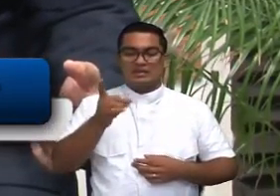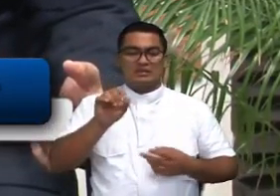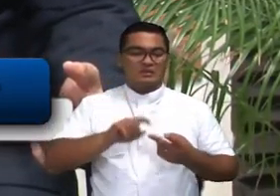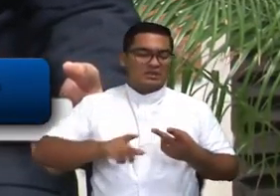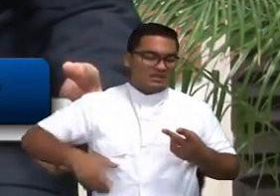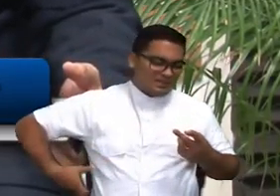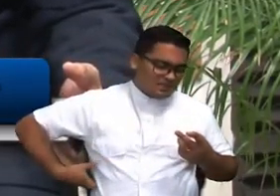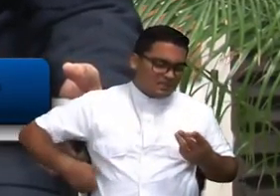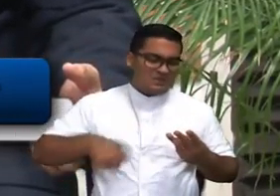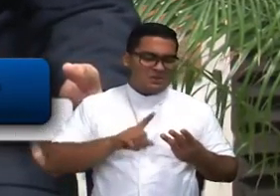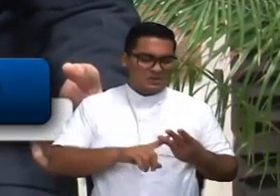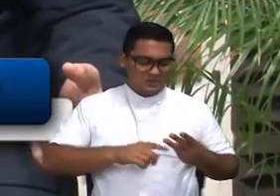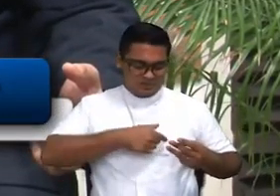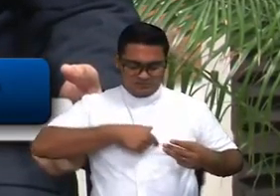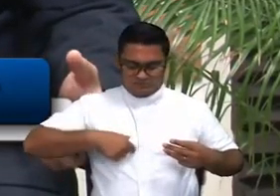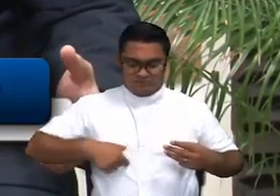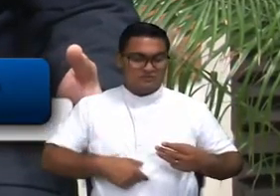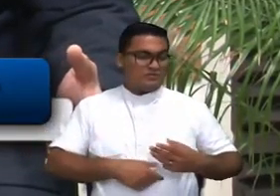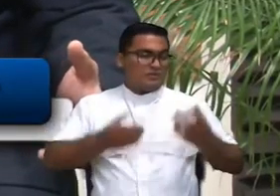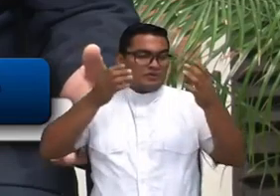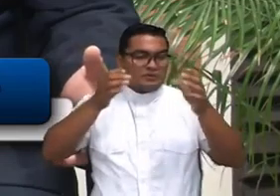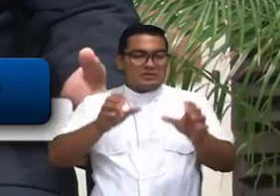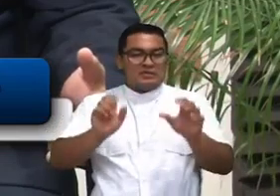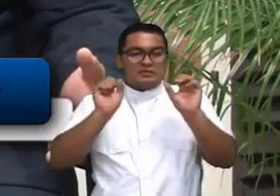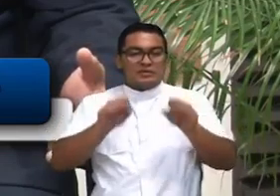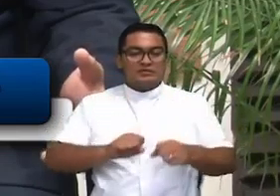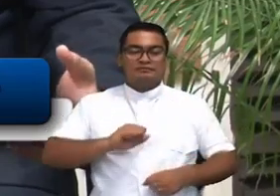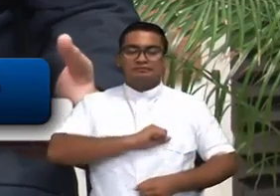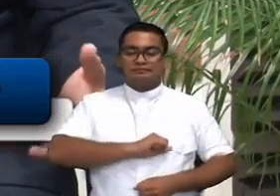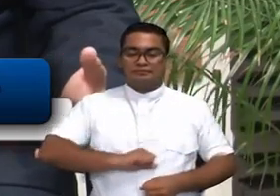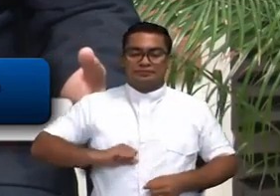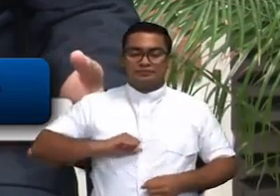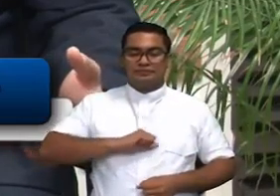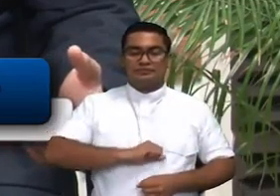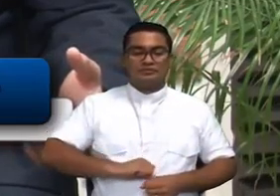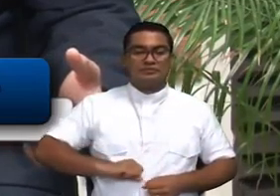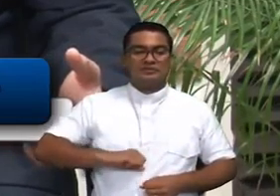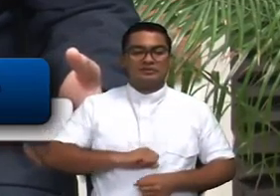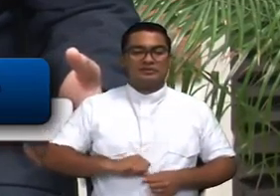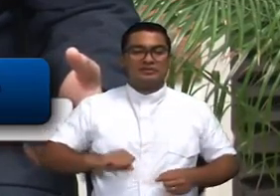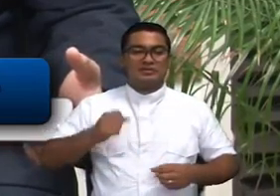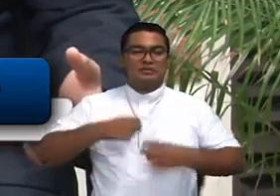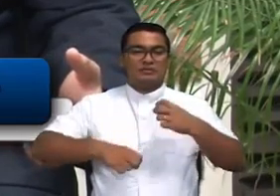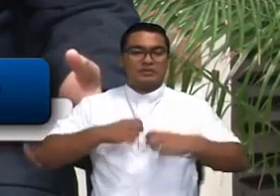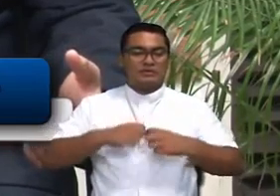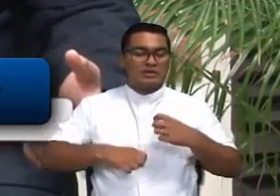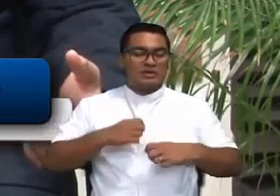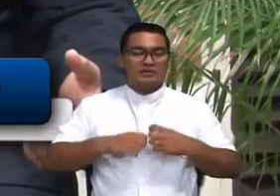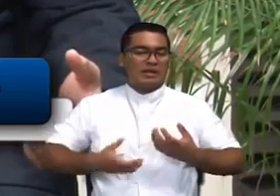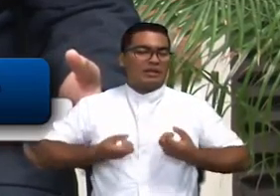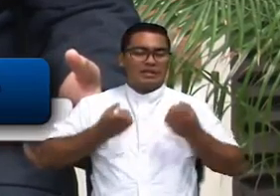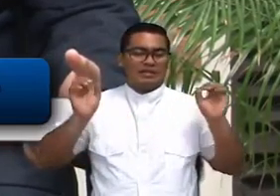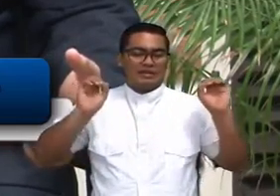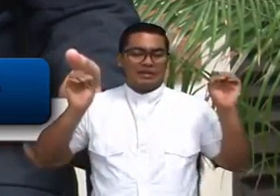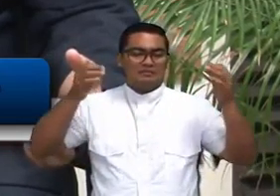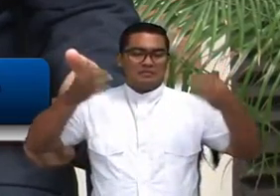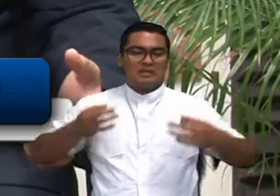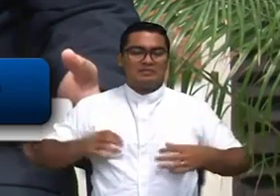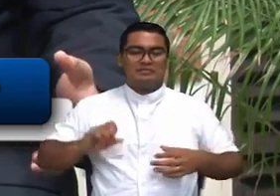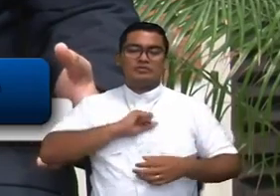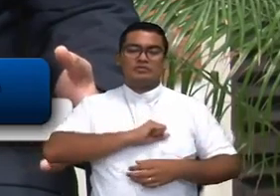riñones, próstata, pelvis. Es uno de los métodos de examen menos invasivo, no emite radiación y también es